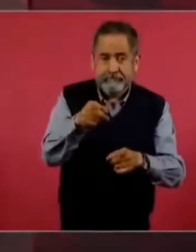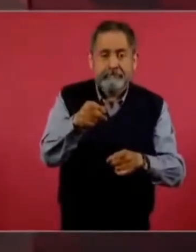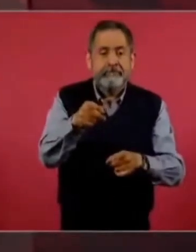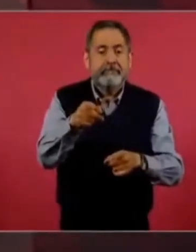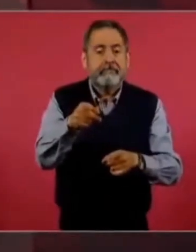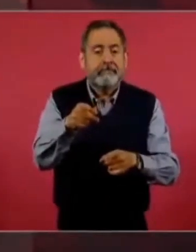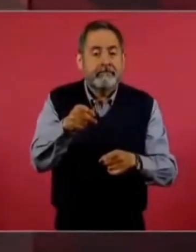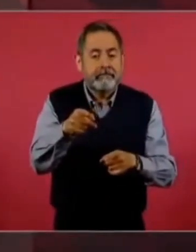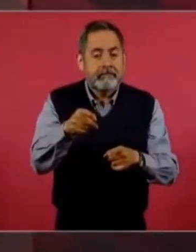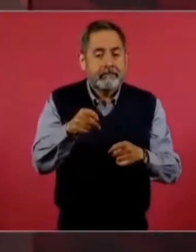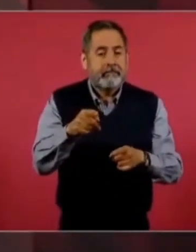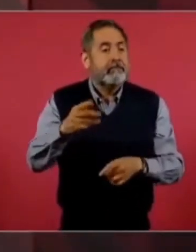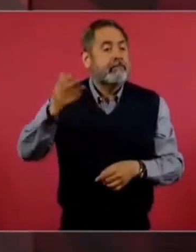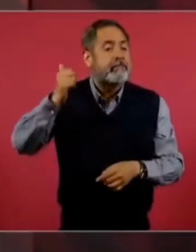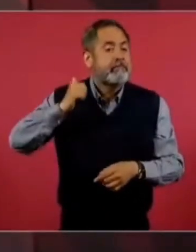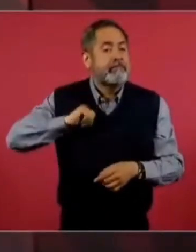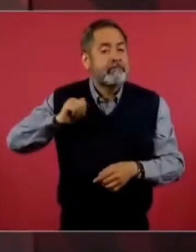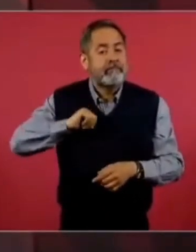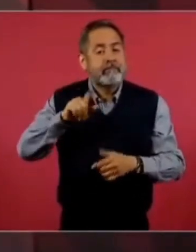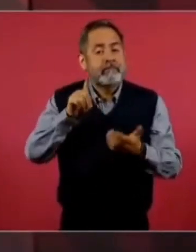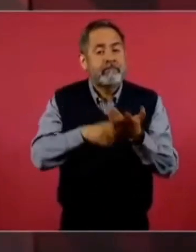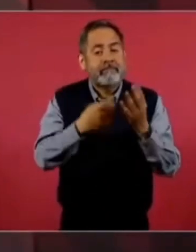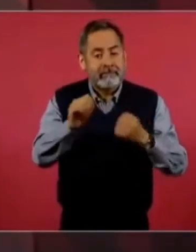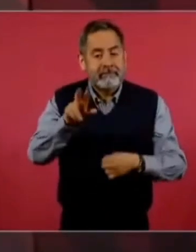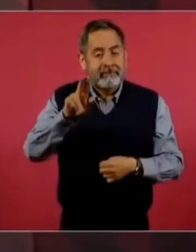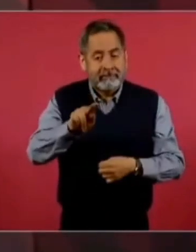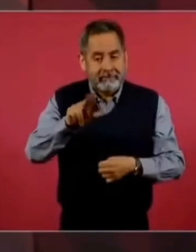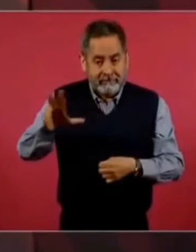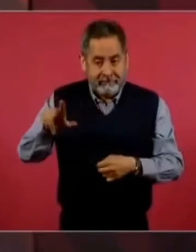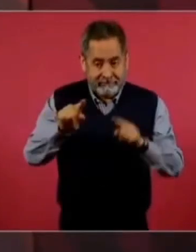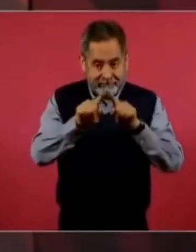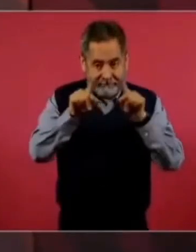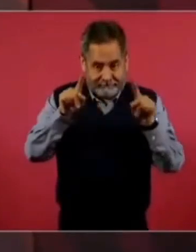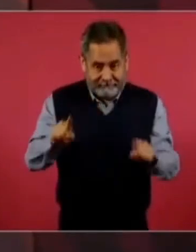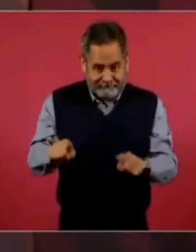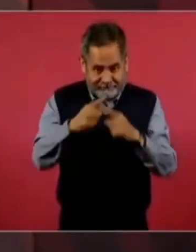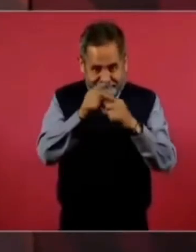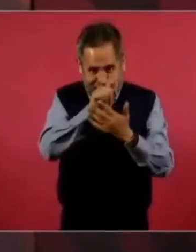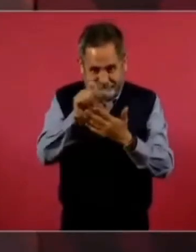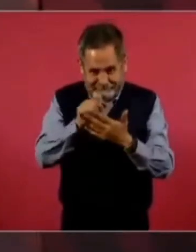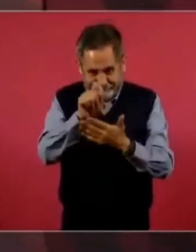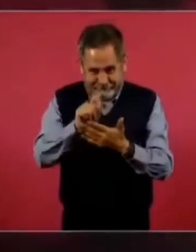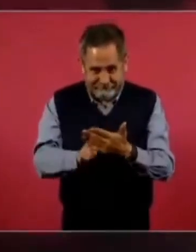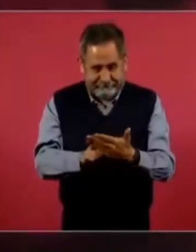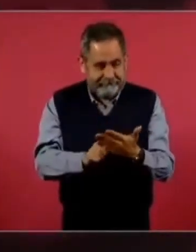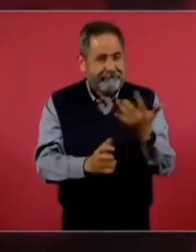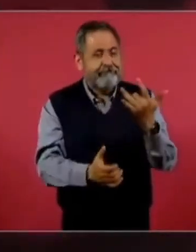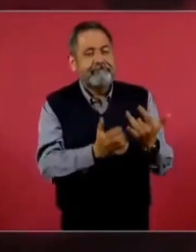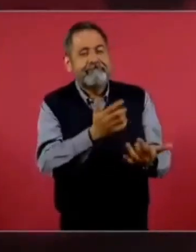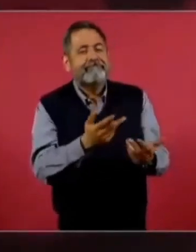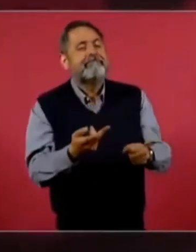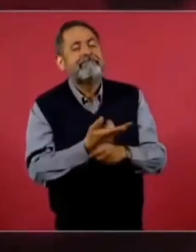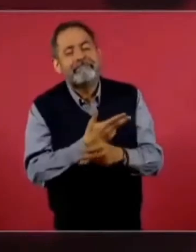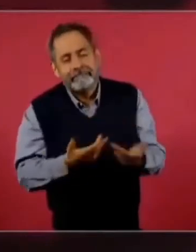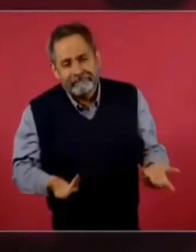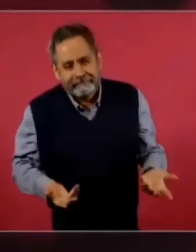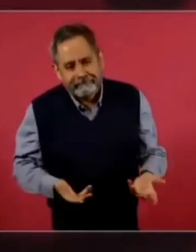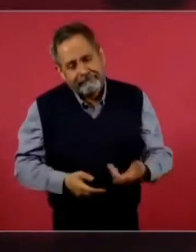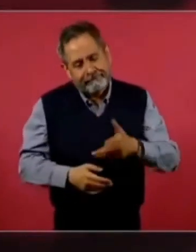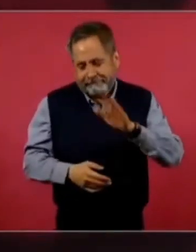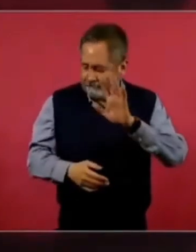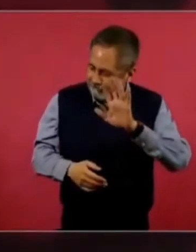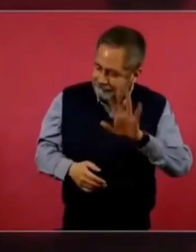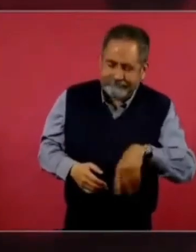las boletas del 88, ¿sí? Digo. El fuego Tengo que,